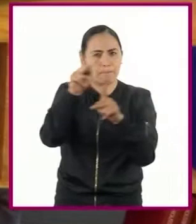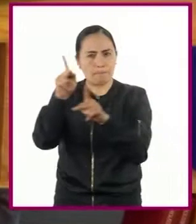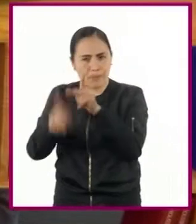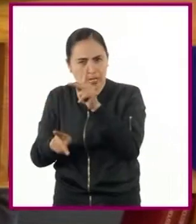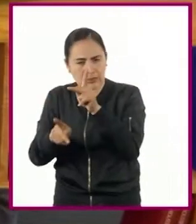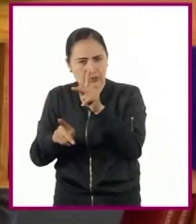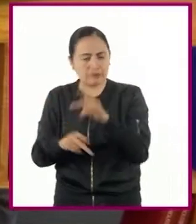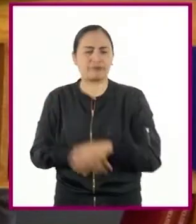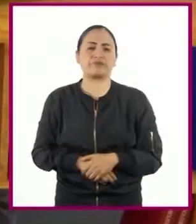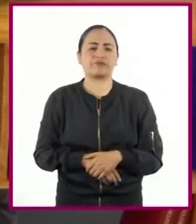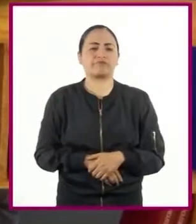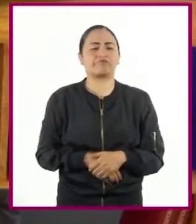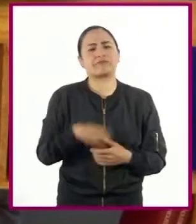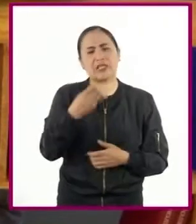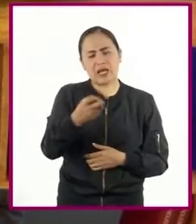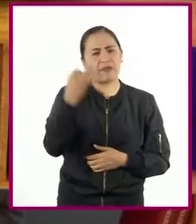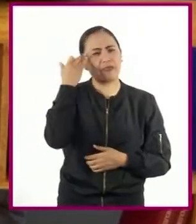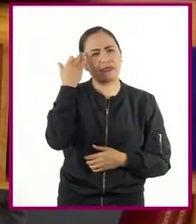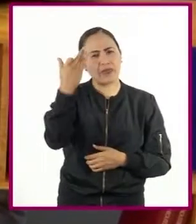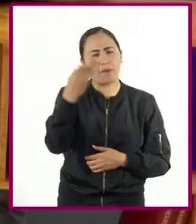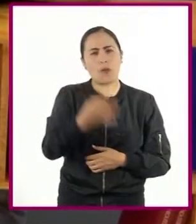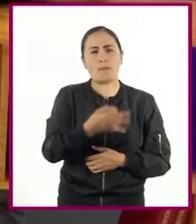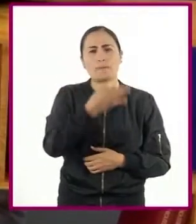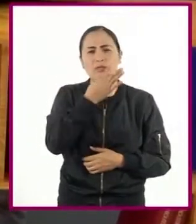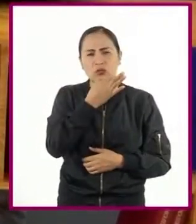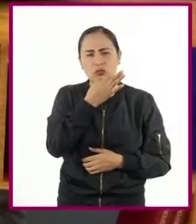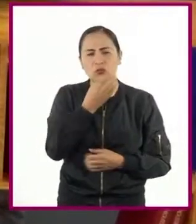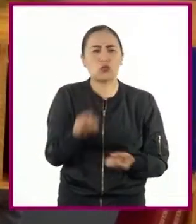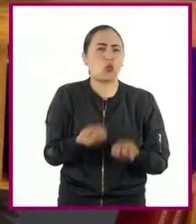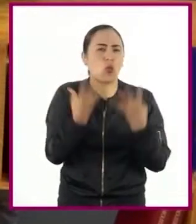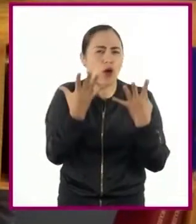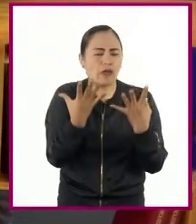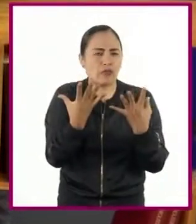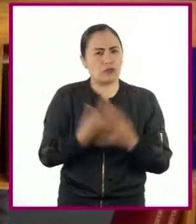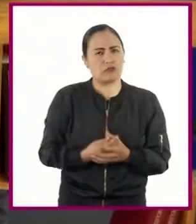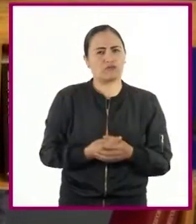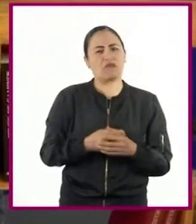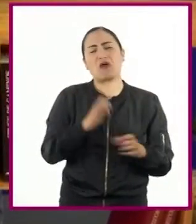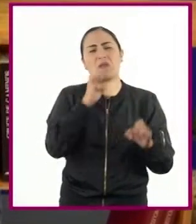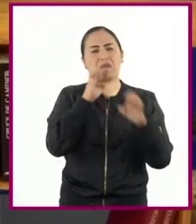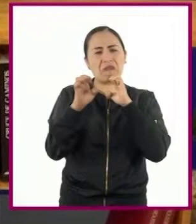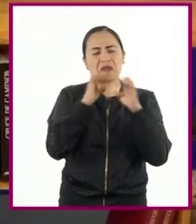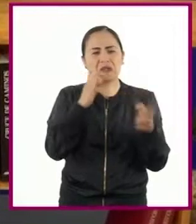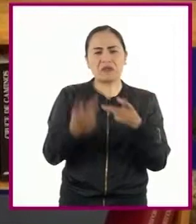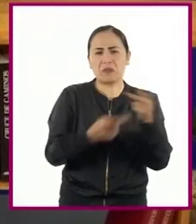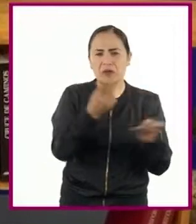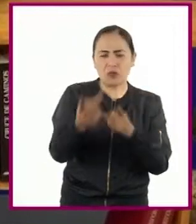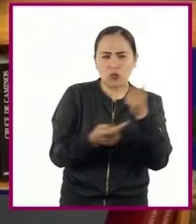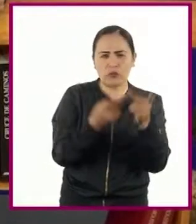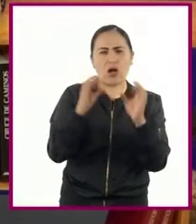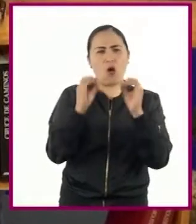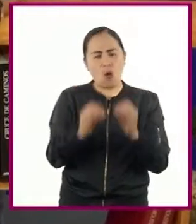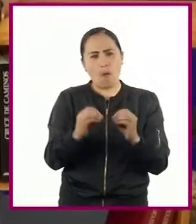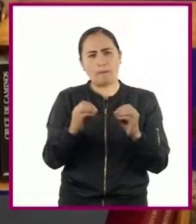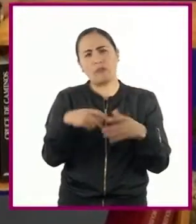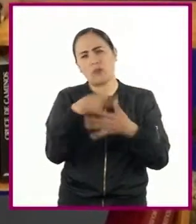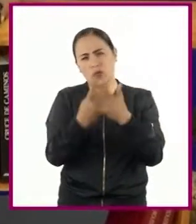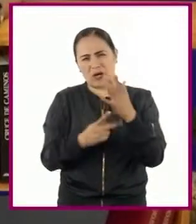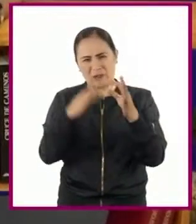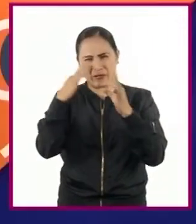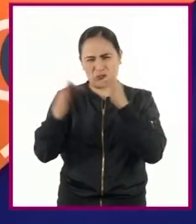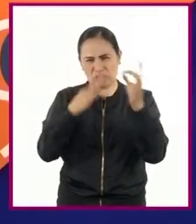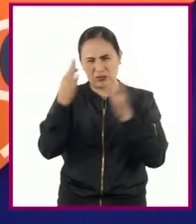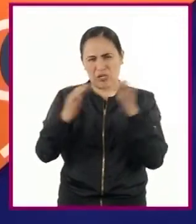sección, se definen los minutos para las notas informativas, las entrevistas y comentarios en el caso de los programas